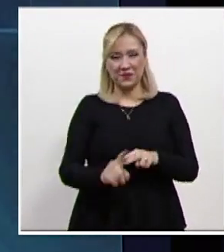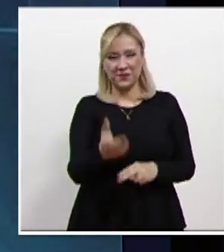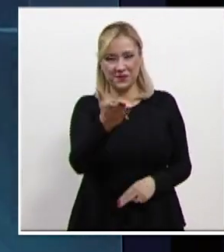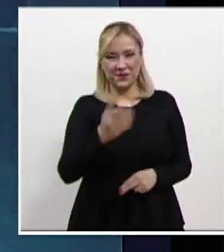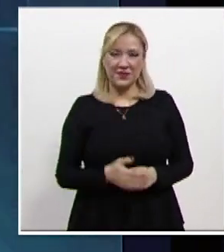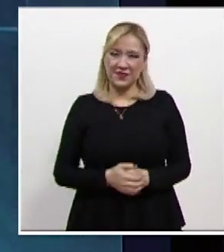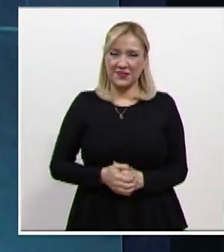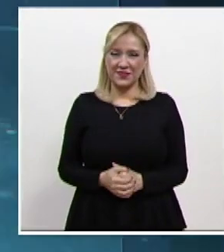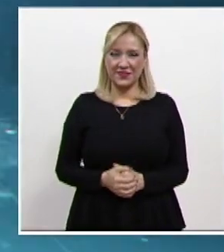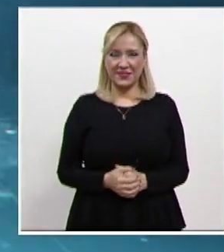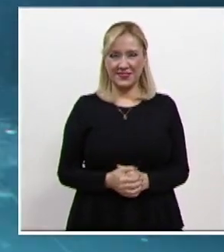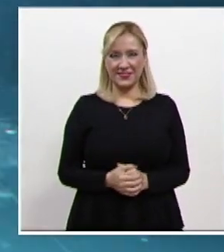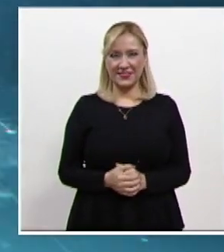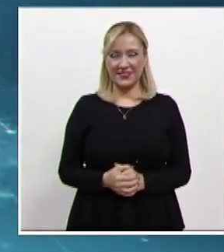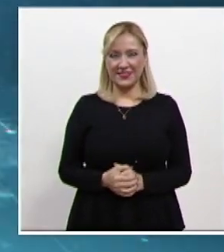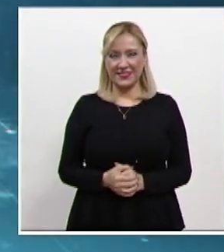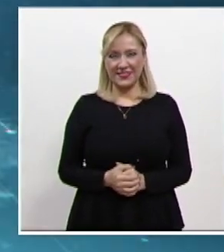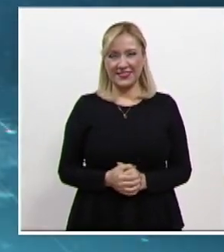iniciamos.